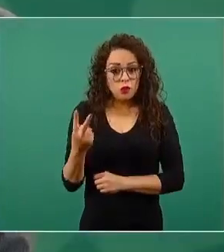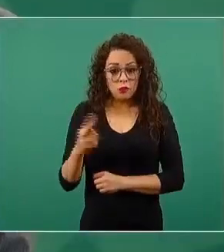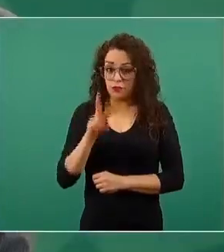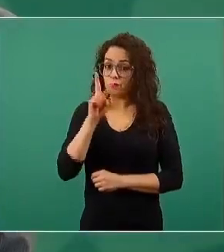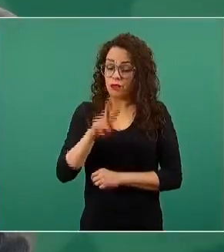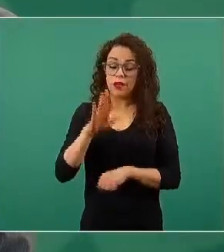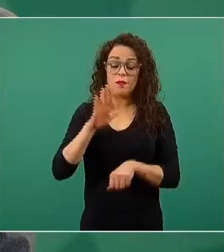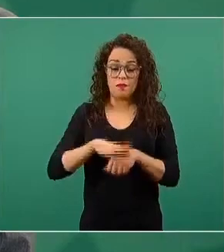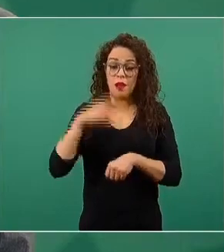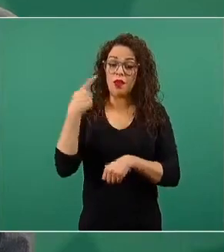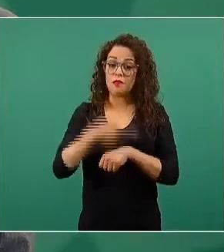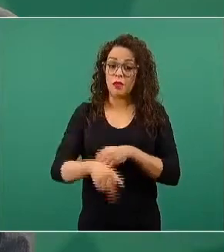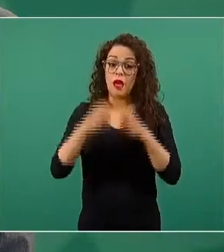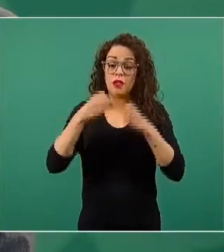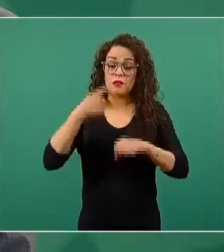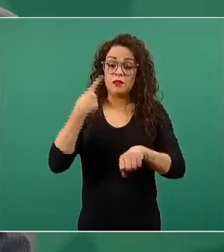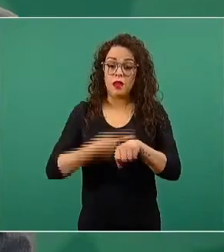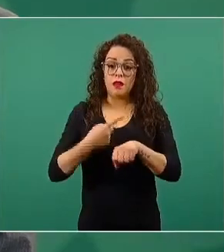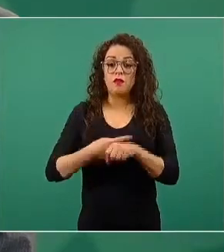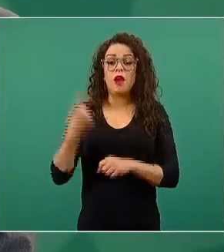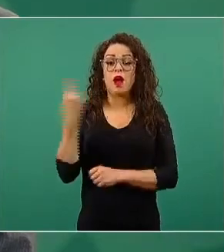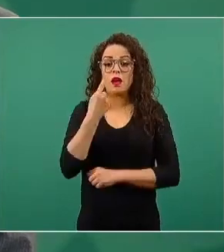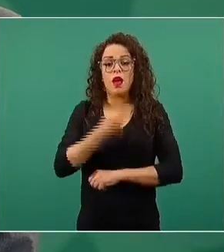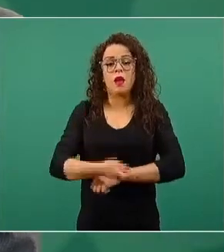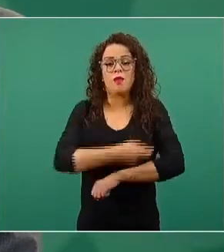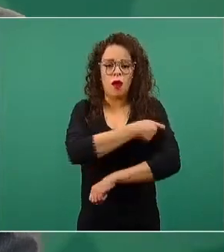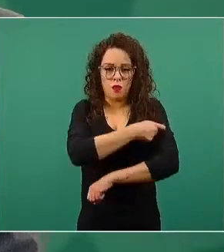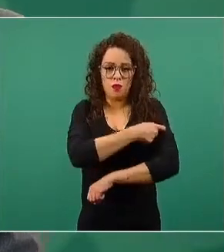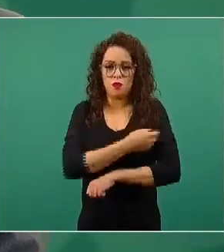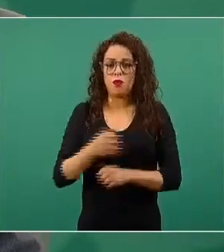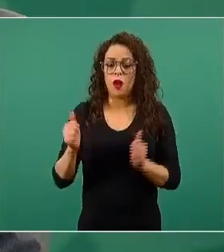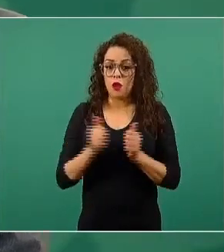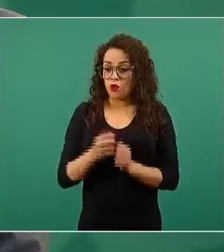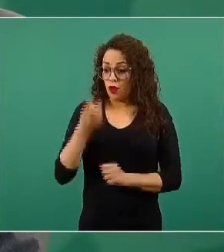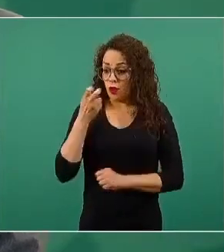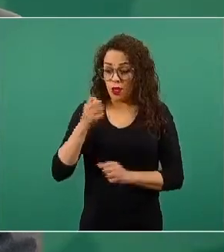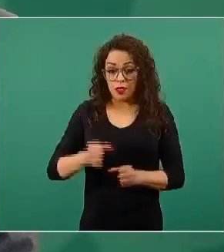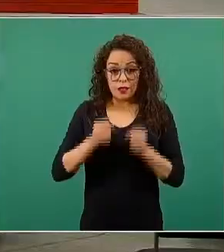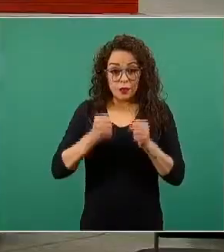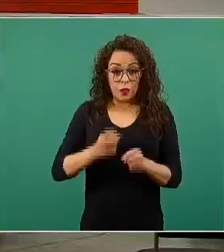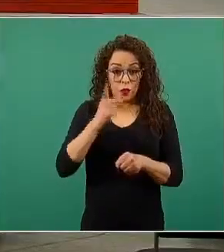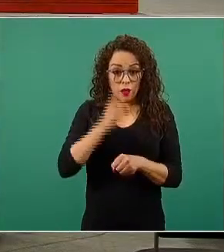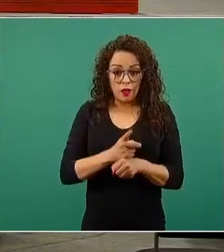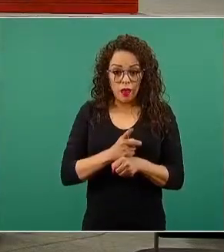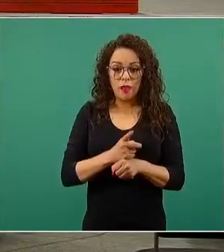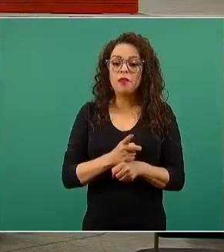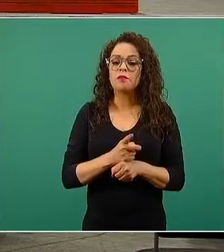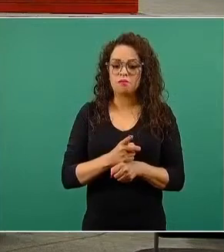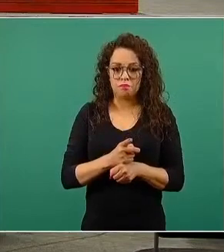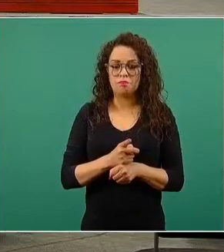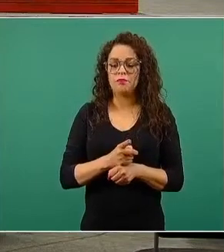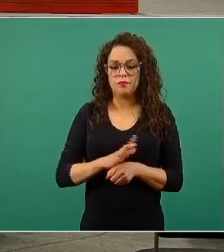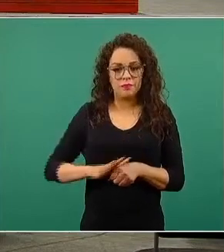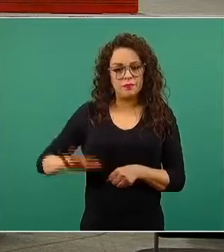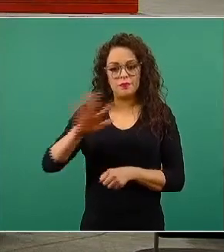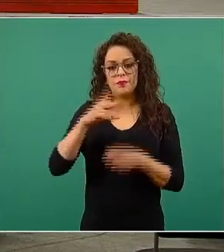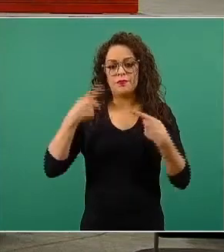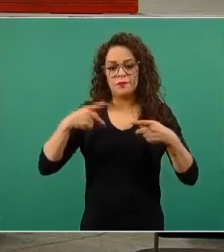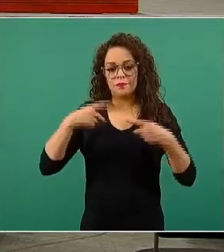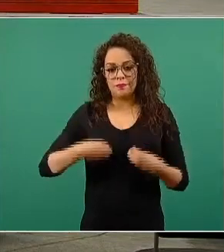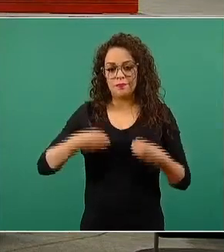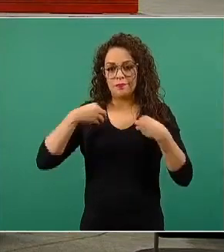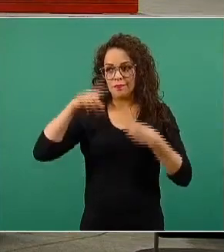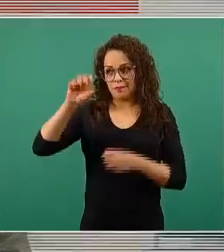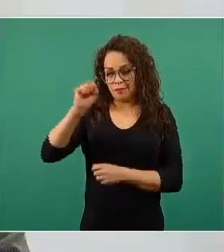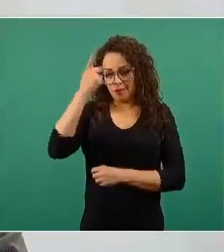COVID que estar vacunados, y con esa información, con esa certeza, pues reiteramos ahí, potosinas y potosinos, y desde luego,